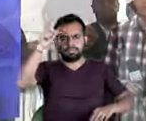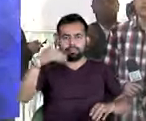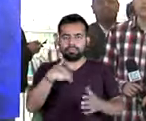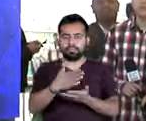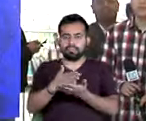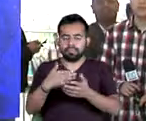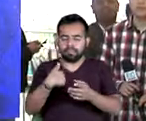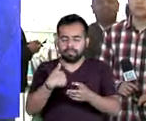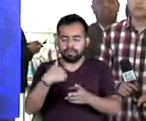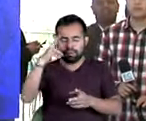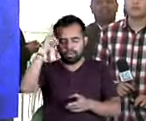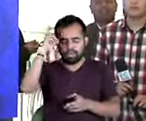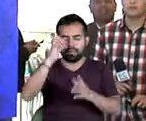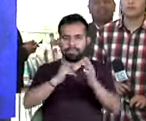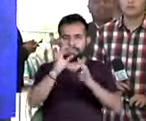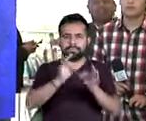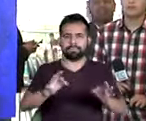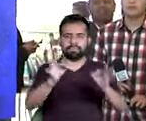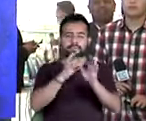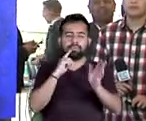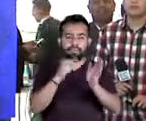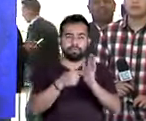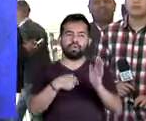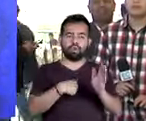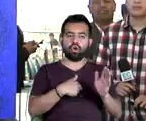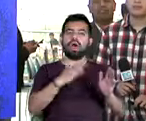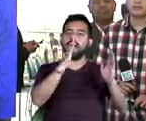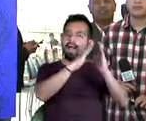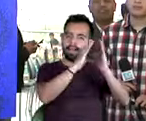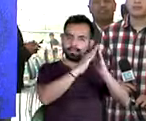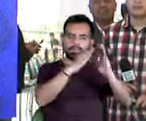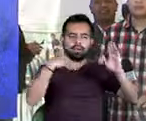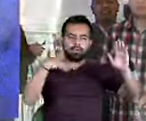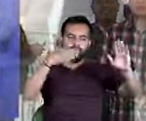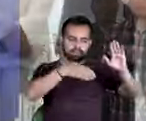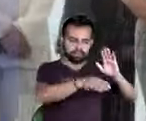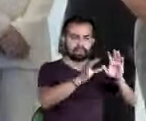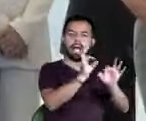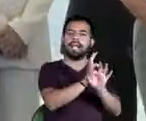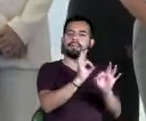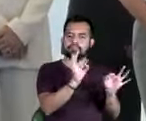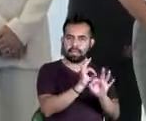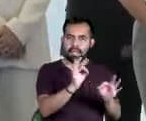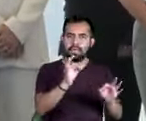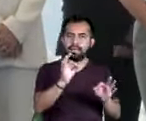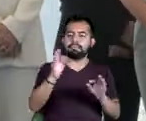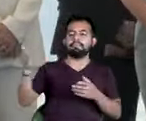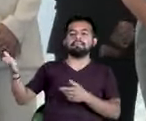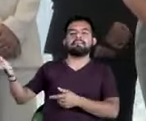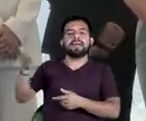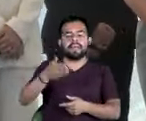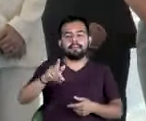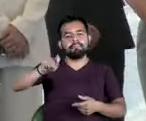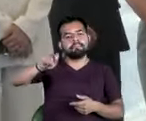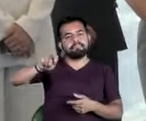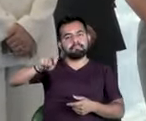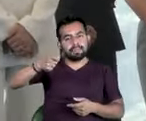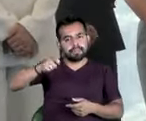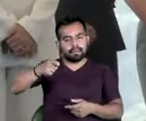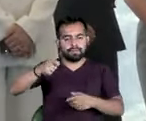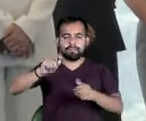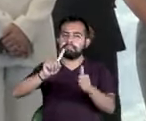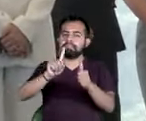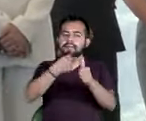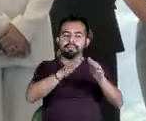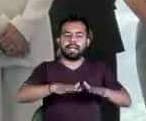creo que es fundamental. Si yo voy a limpiar una casa y me dan solamente las llaves del primer piso y todo el segundo piso está cerrado, yo no